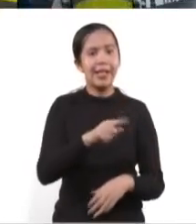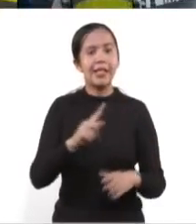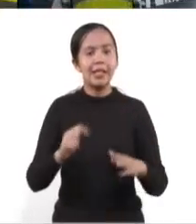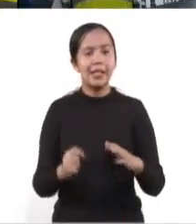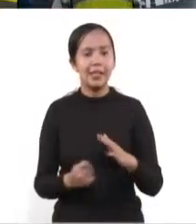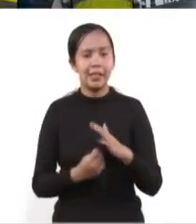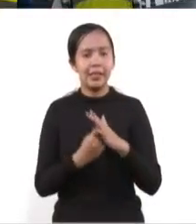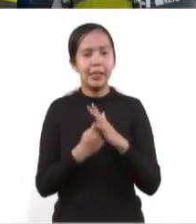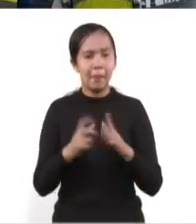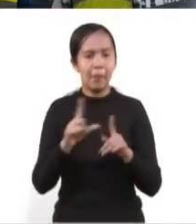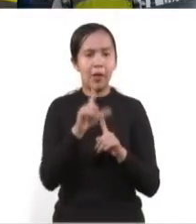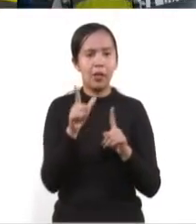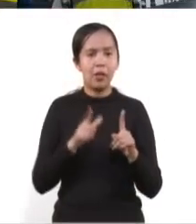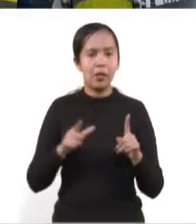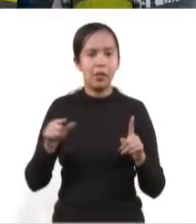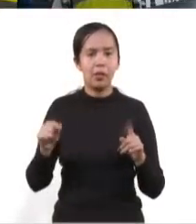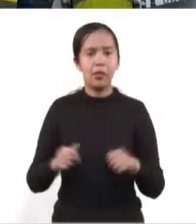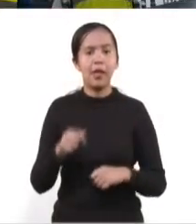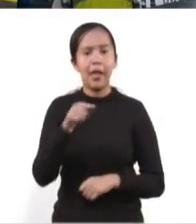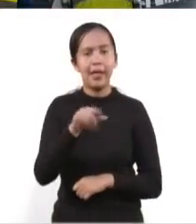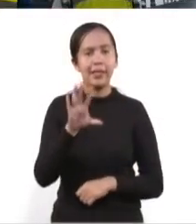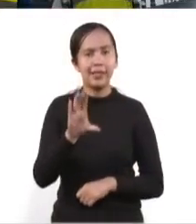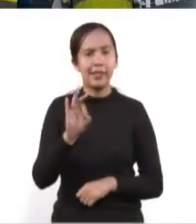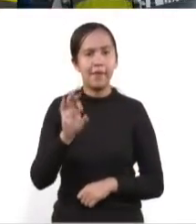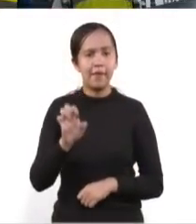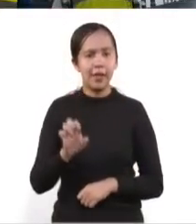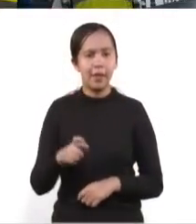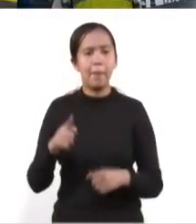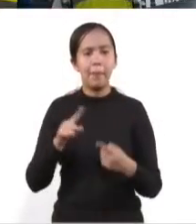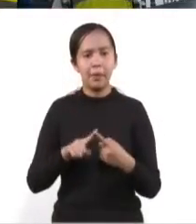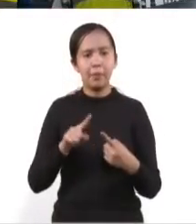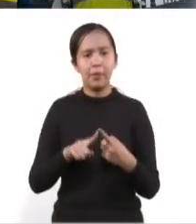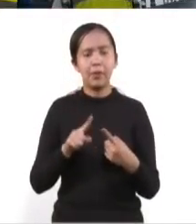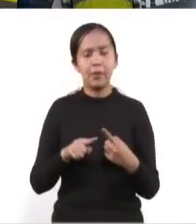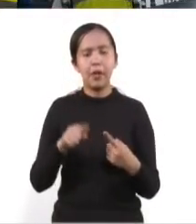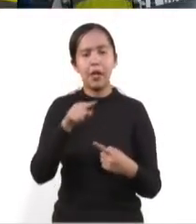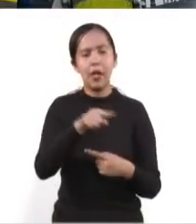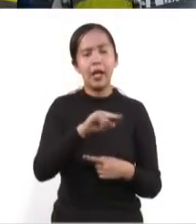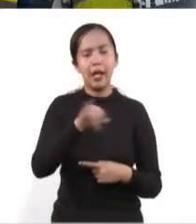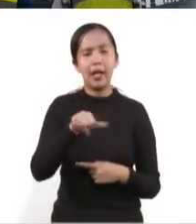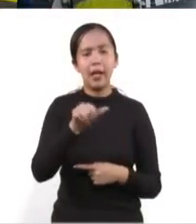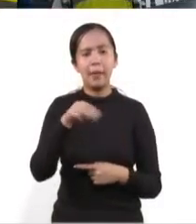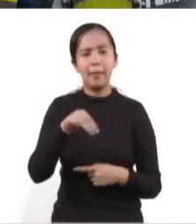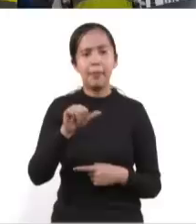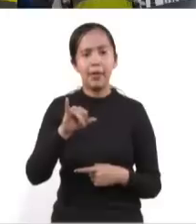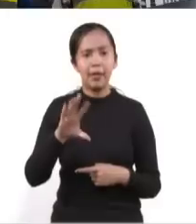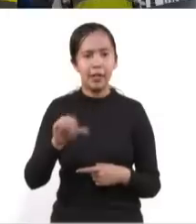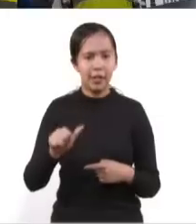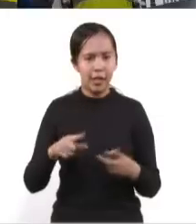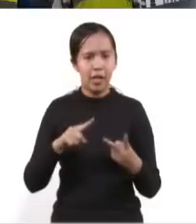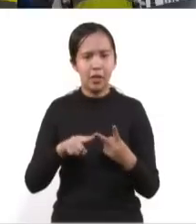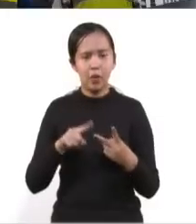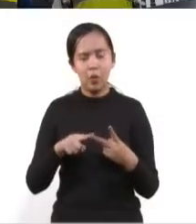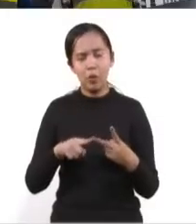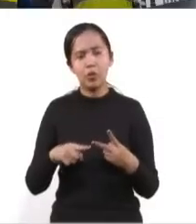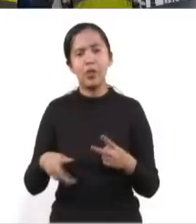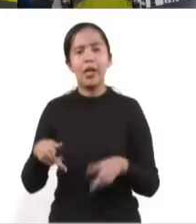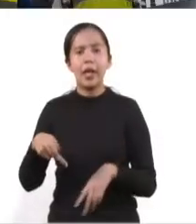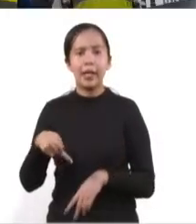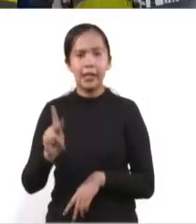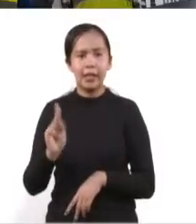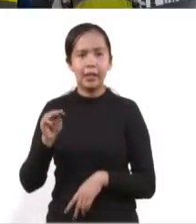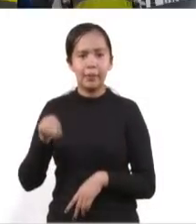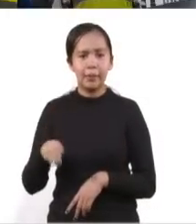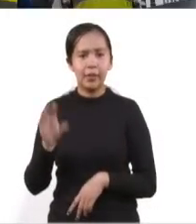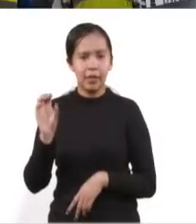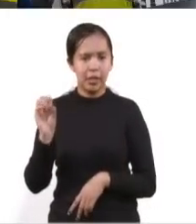través de dos subestaciones importantes de la CFE, una la subestación Jamaica y otra la subestación Kilómetro